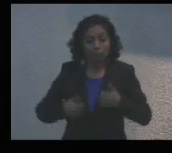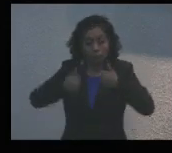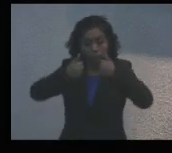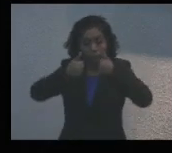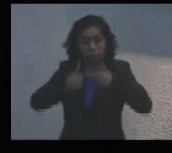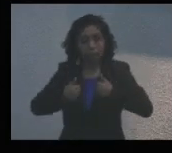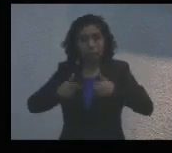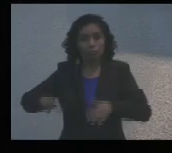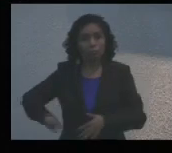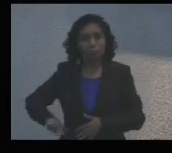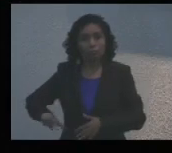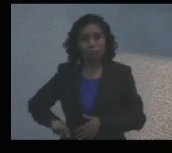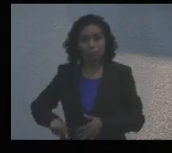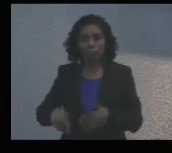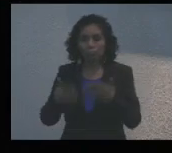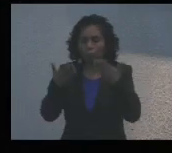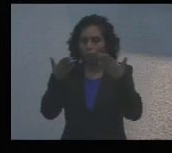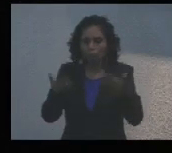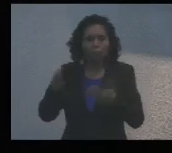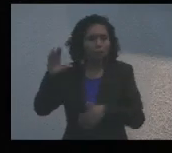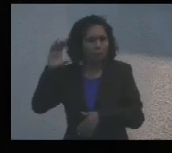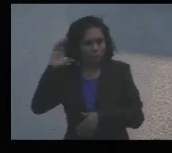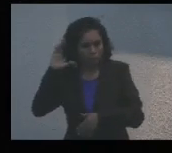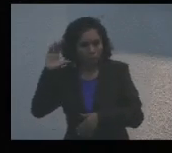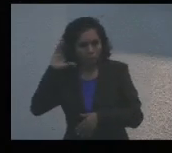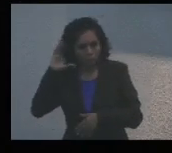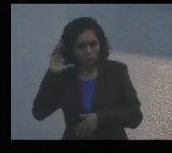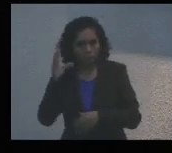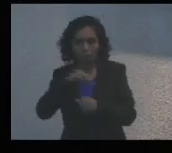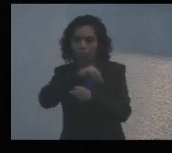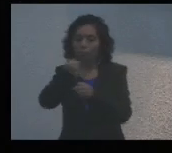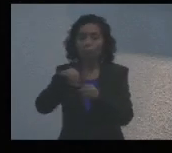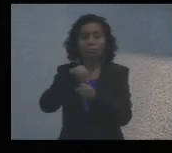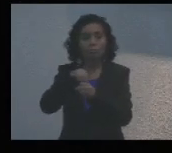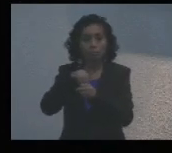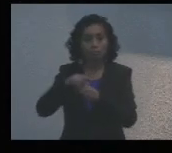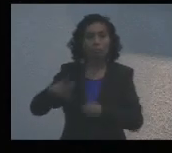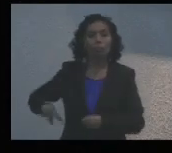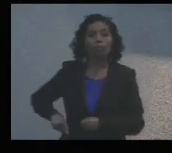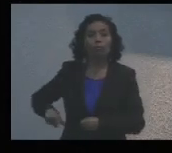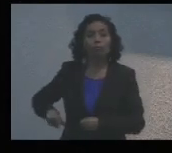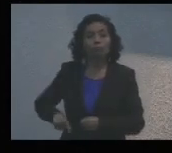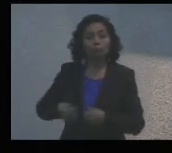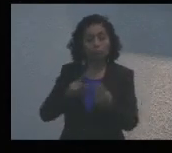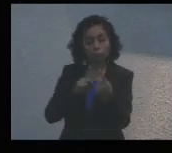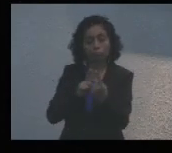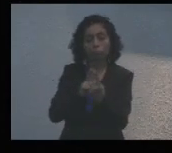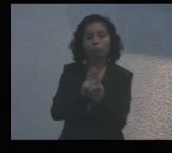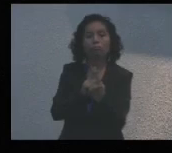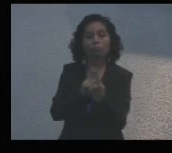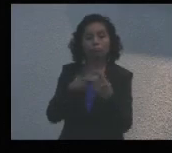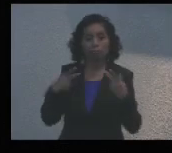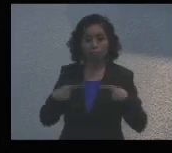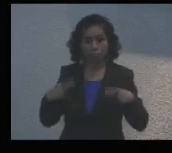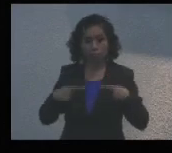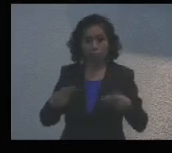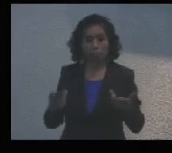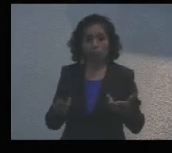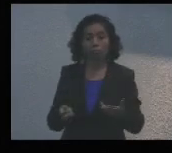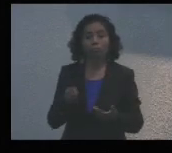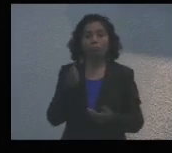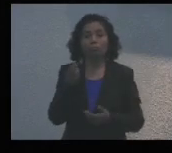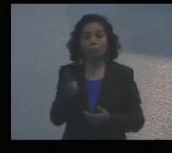frente a un gobierno que escucha y es incluyente, un gobierno cercano a su gente. El concepto